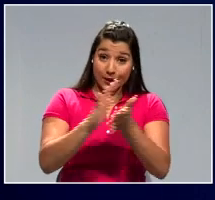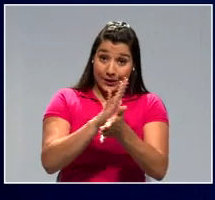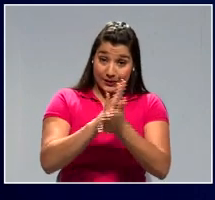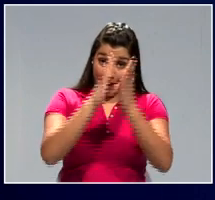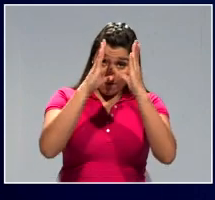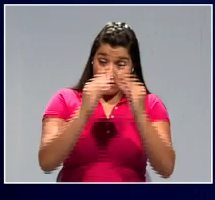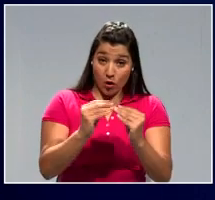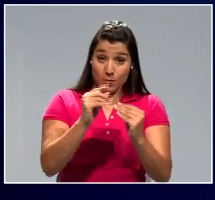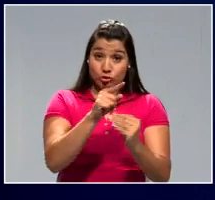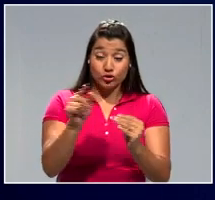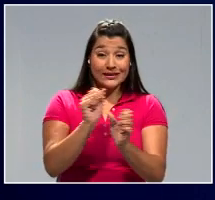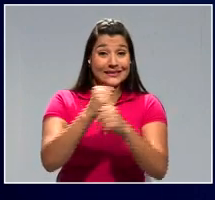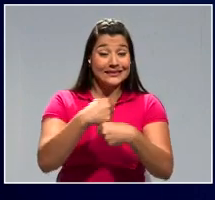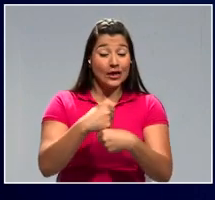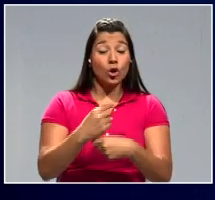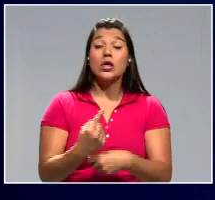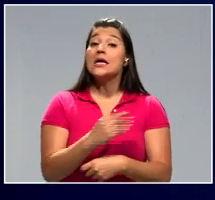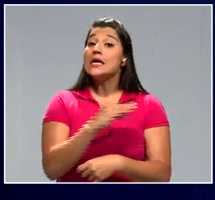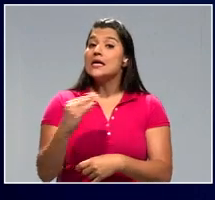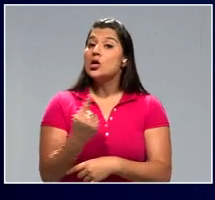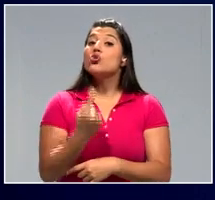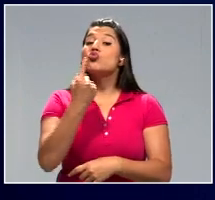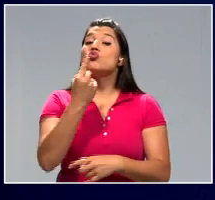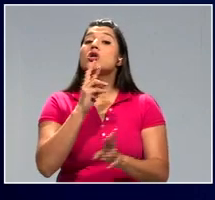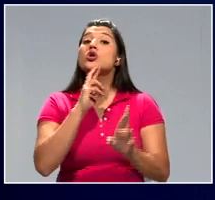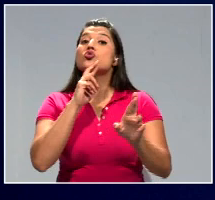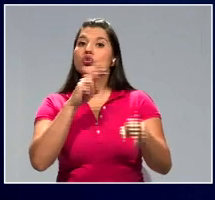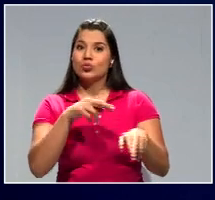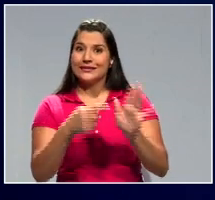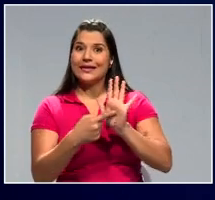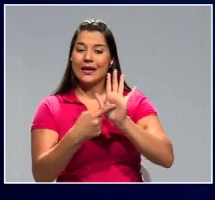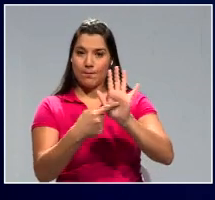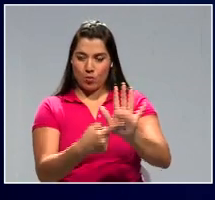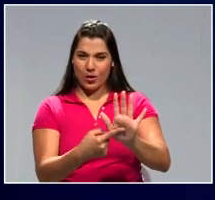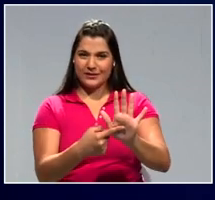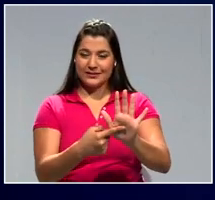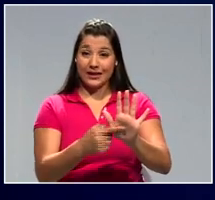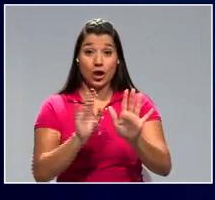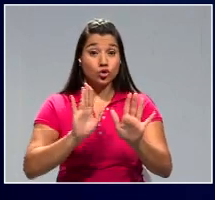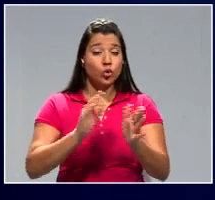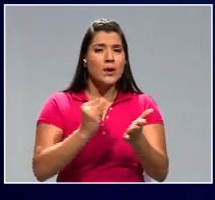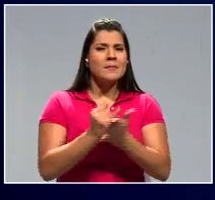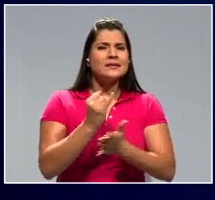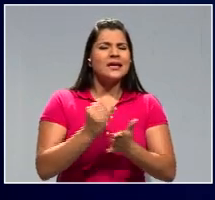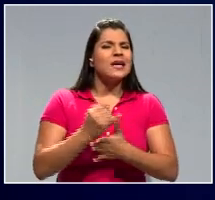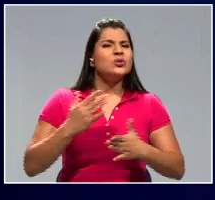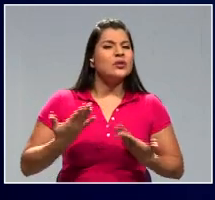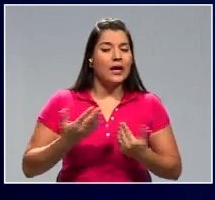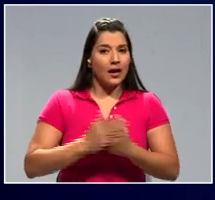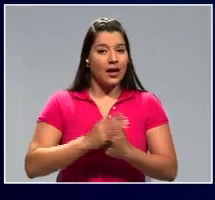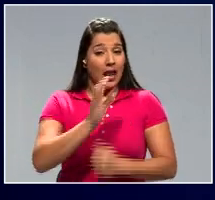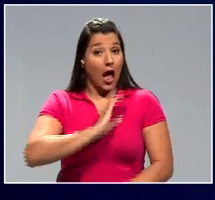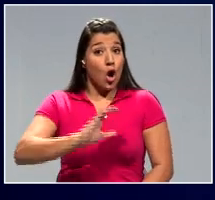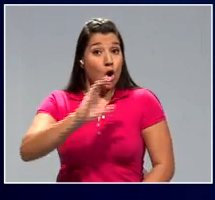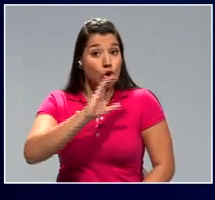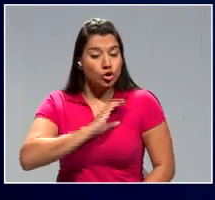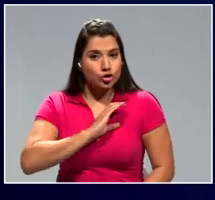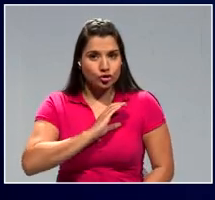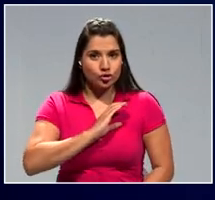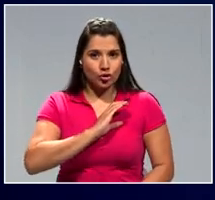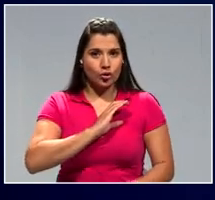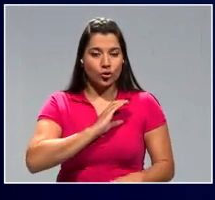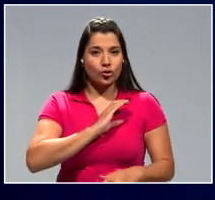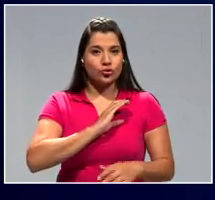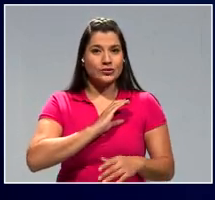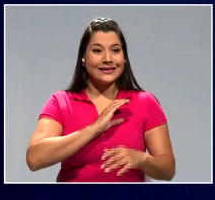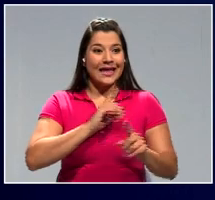se ha elaborado y una de las tendencias que revela el estudio es que las condiciones de exclusión y